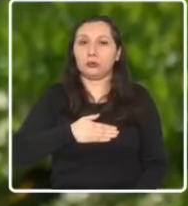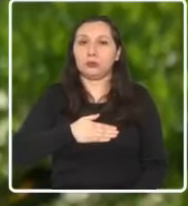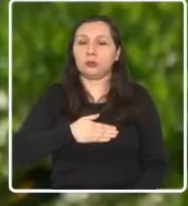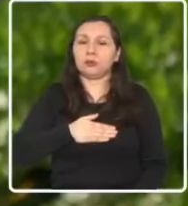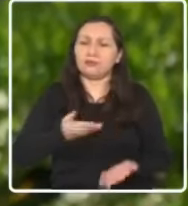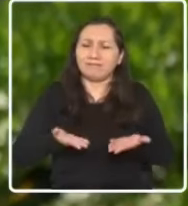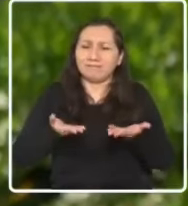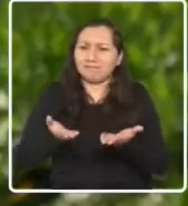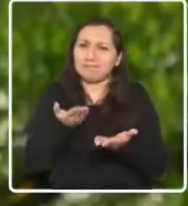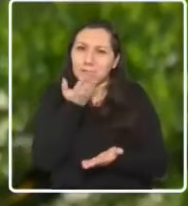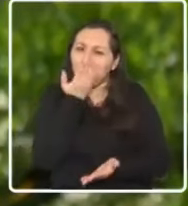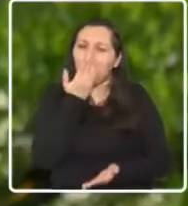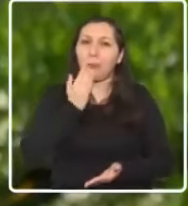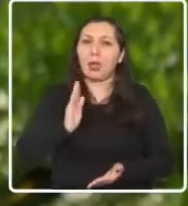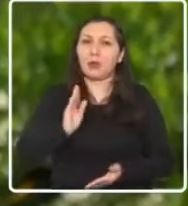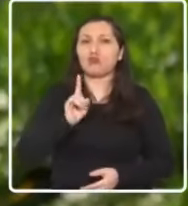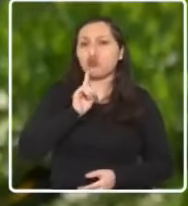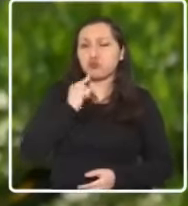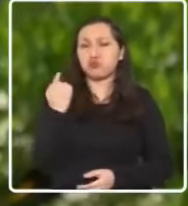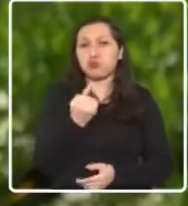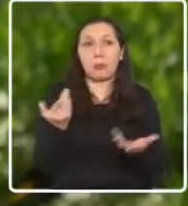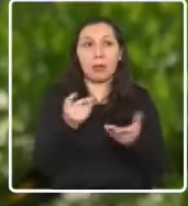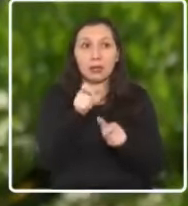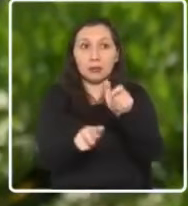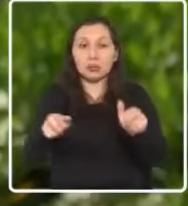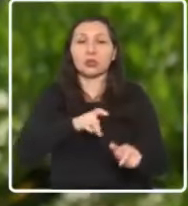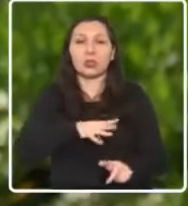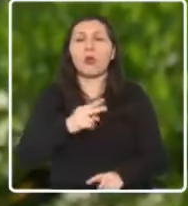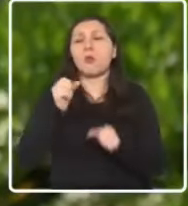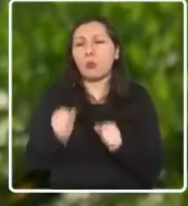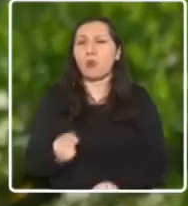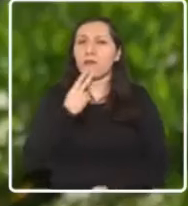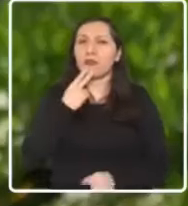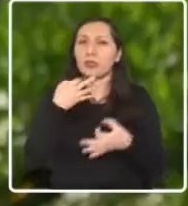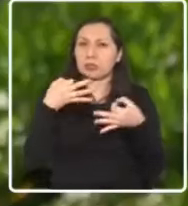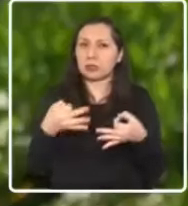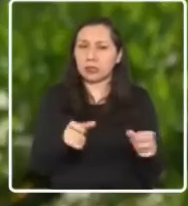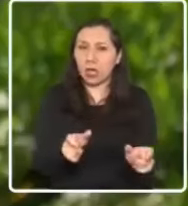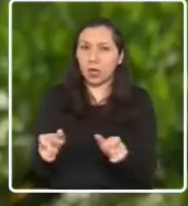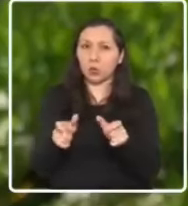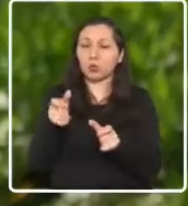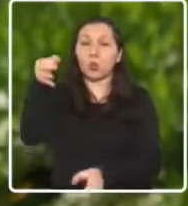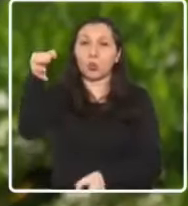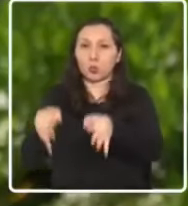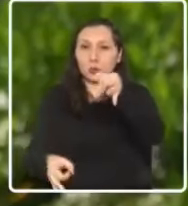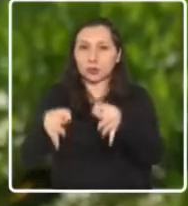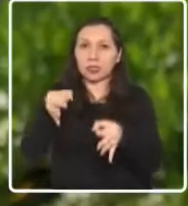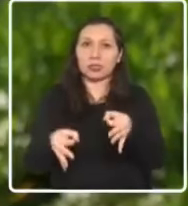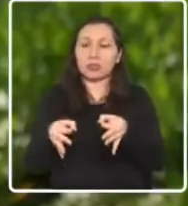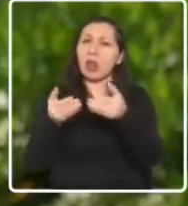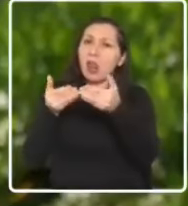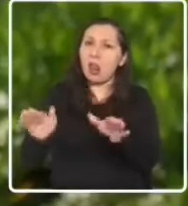daremos lo mejor que tenemos para que los chilenos y chilenas puedan vivir con seguridad, con justicia,